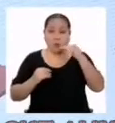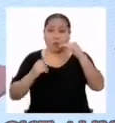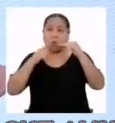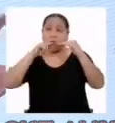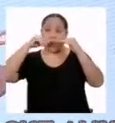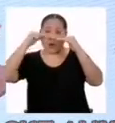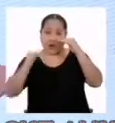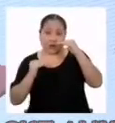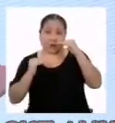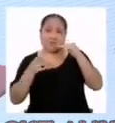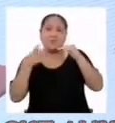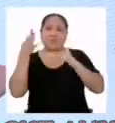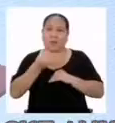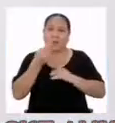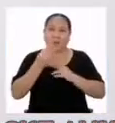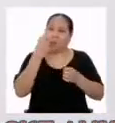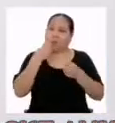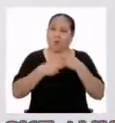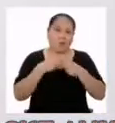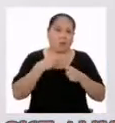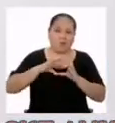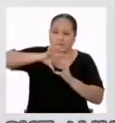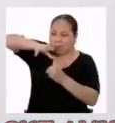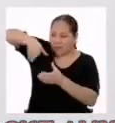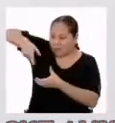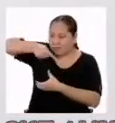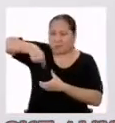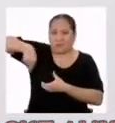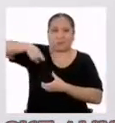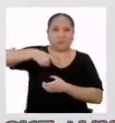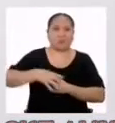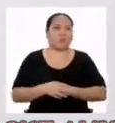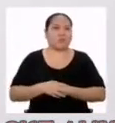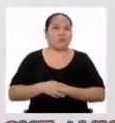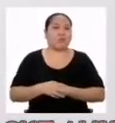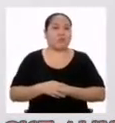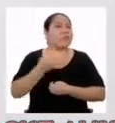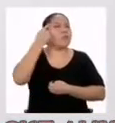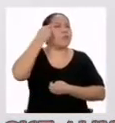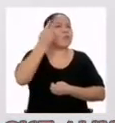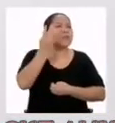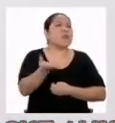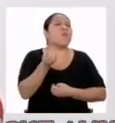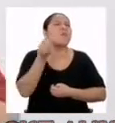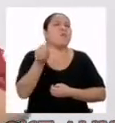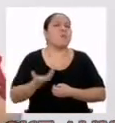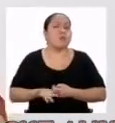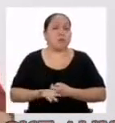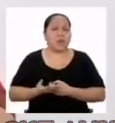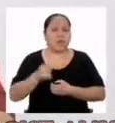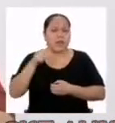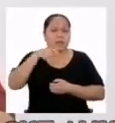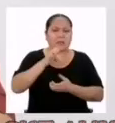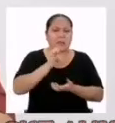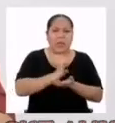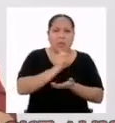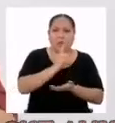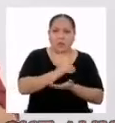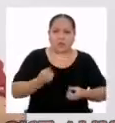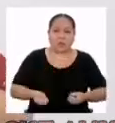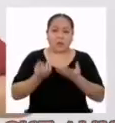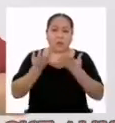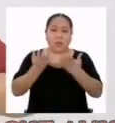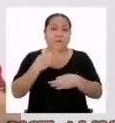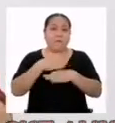realidad global. Muy bien. ¿Y por qué crees que la educación podrá dar la herramienta necesaria